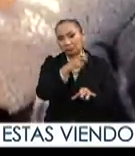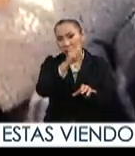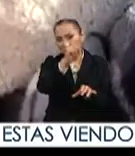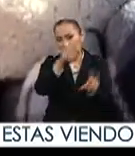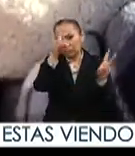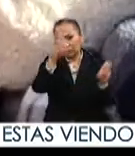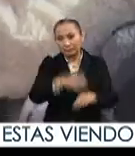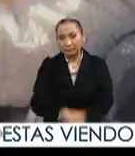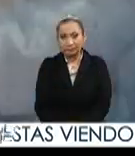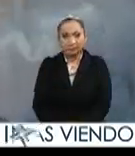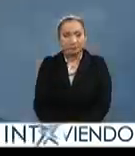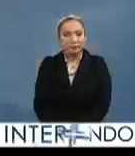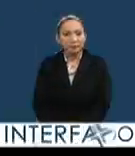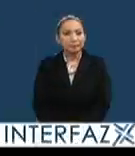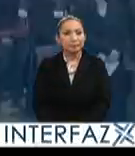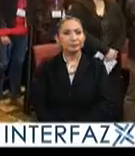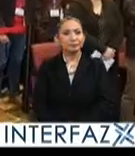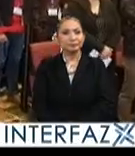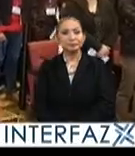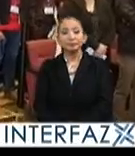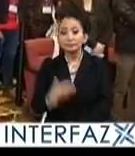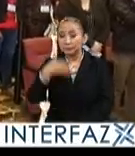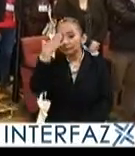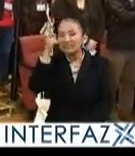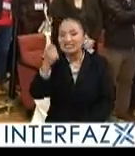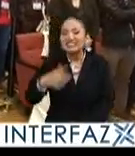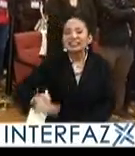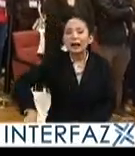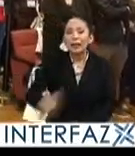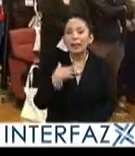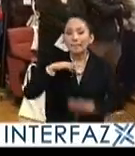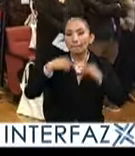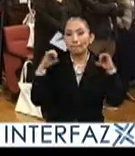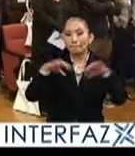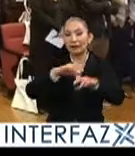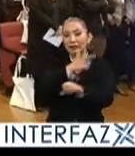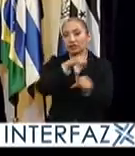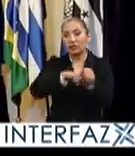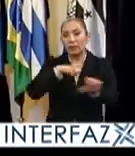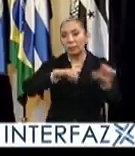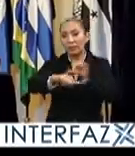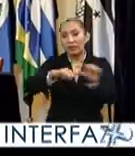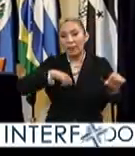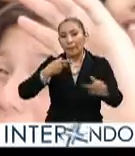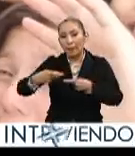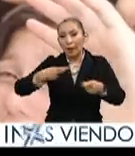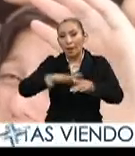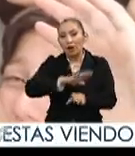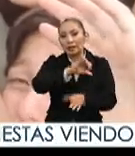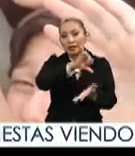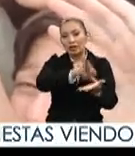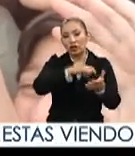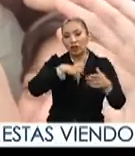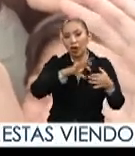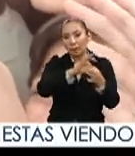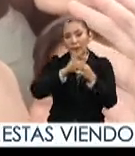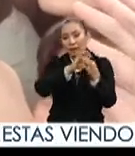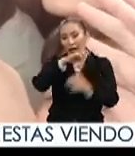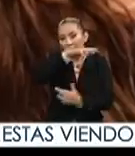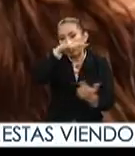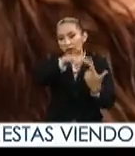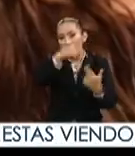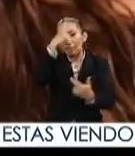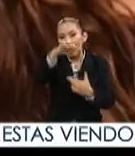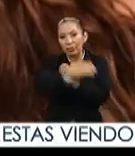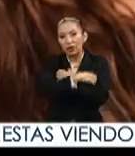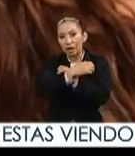este fenómeno. Entérate de qué se trató el Encuentro Nacional de Movilidad organizado por el Centro de Cooperación Regional